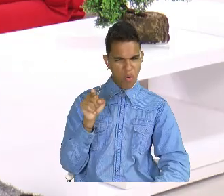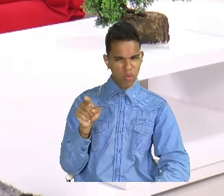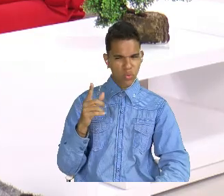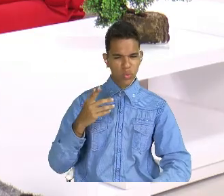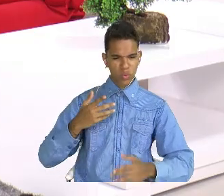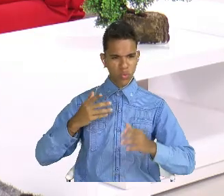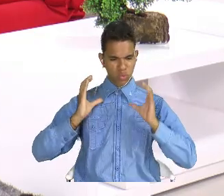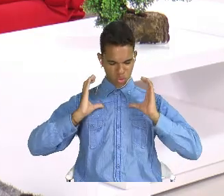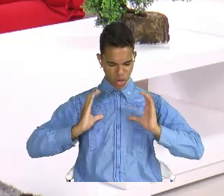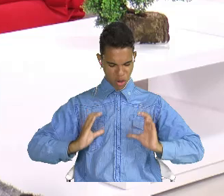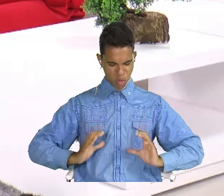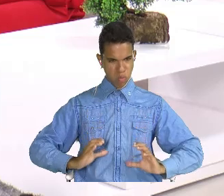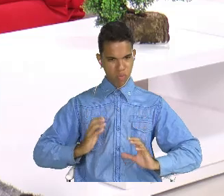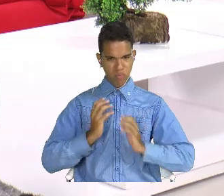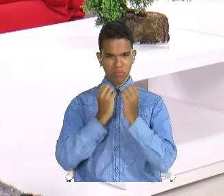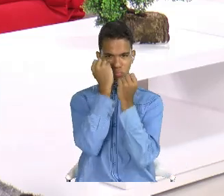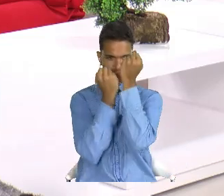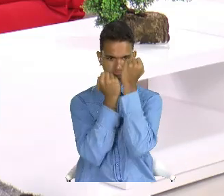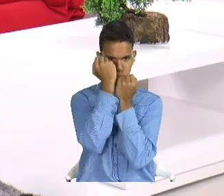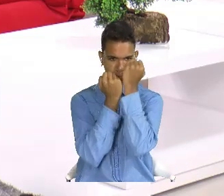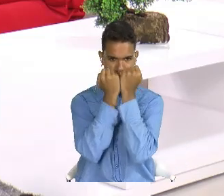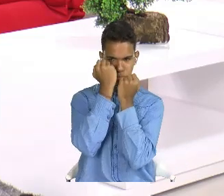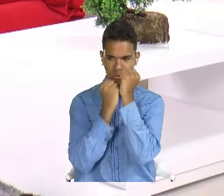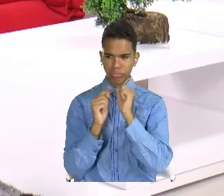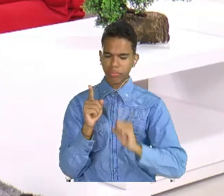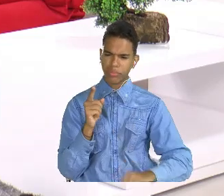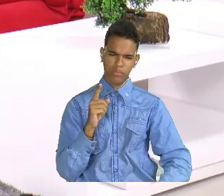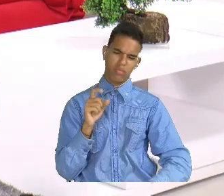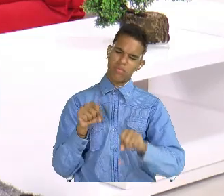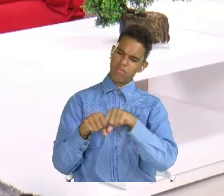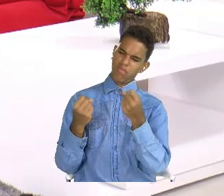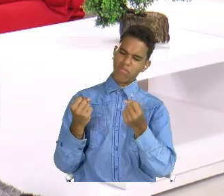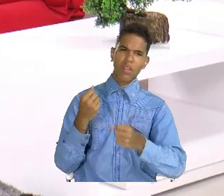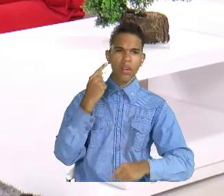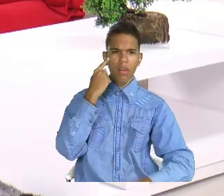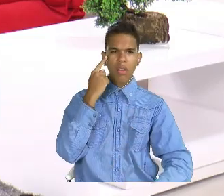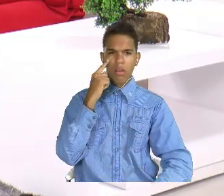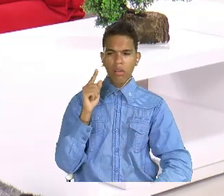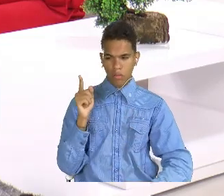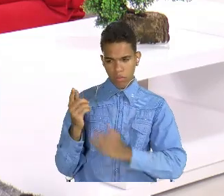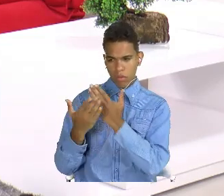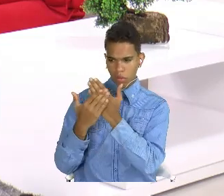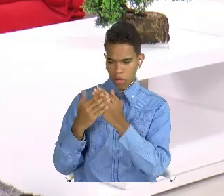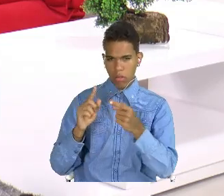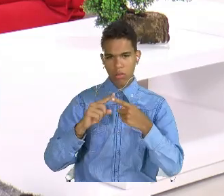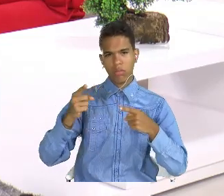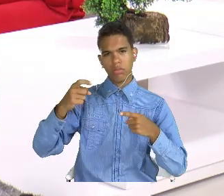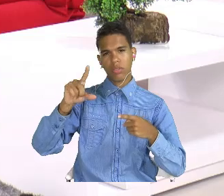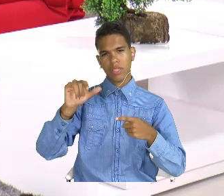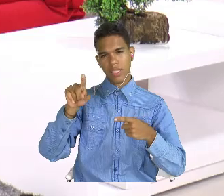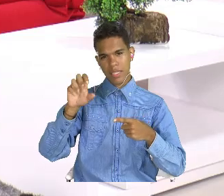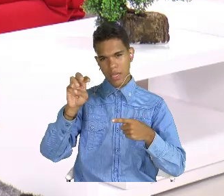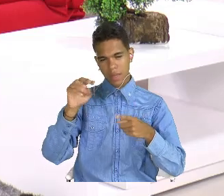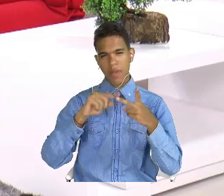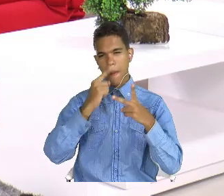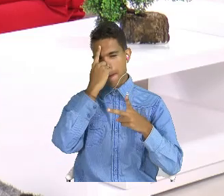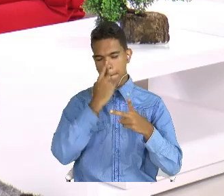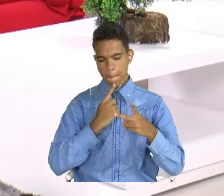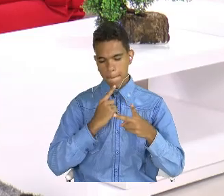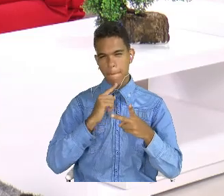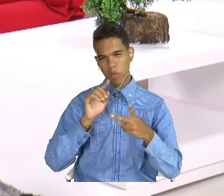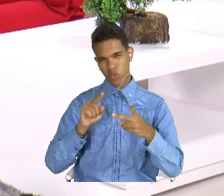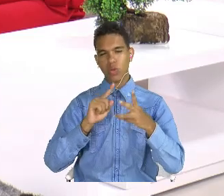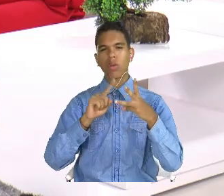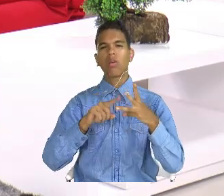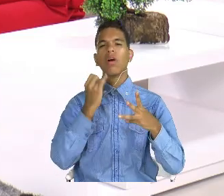metabolismo. Entonces uno muchas veces le pide los exámenes básicos, que son la glicemia, el perfil lipídico, el cuadro hemático, un parcial